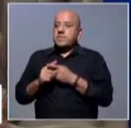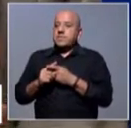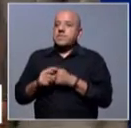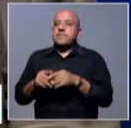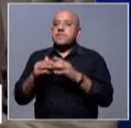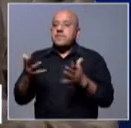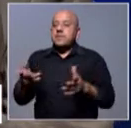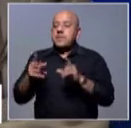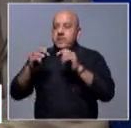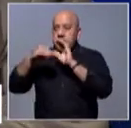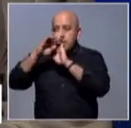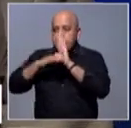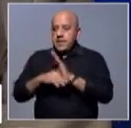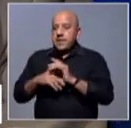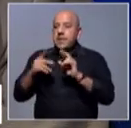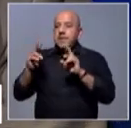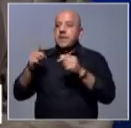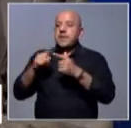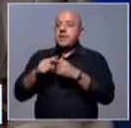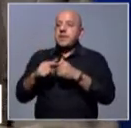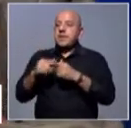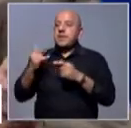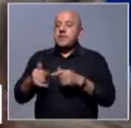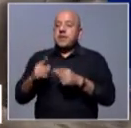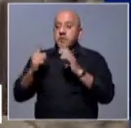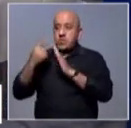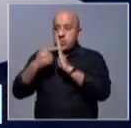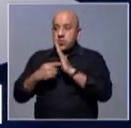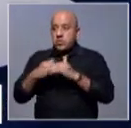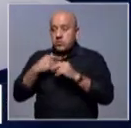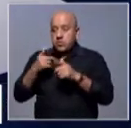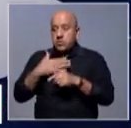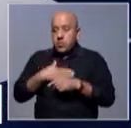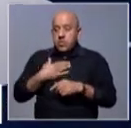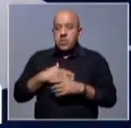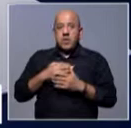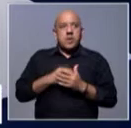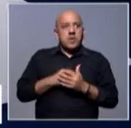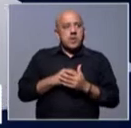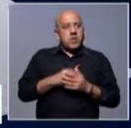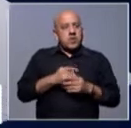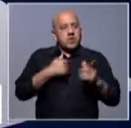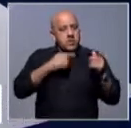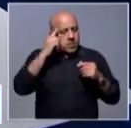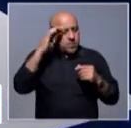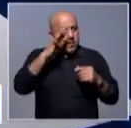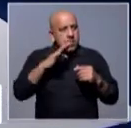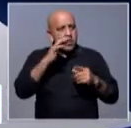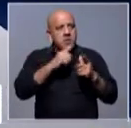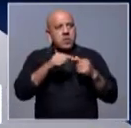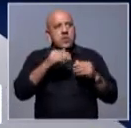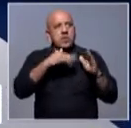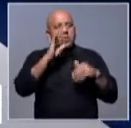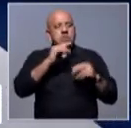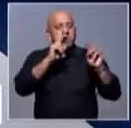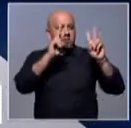una agenda que en todo caso debía recoger aquellos puntos en los que estábamos de acuerdo de todos modos uno supone que la mayoría de los temas que